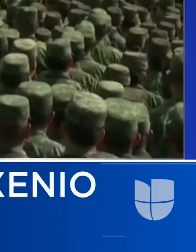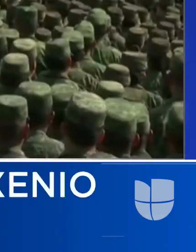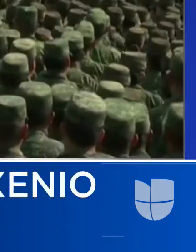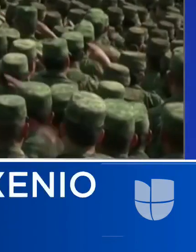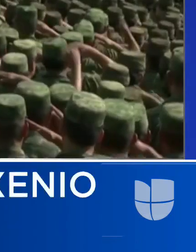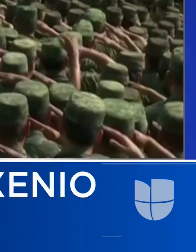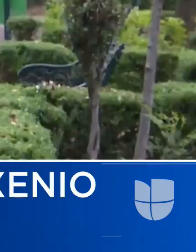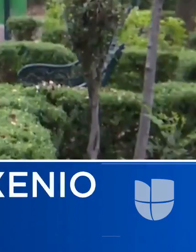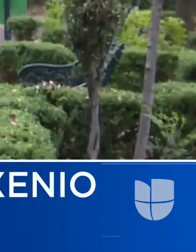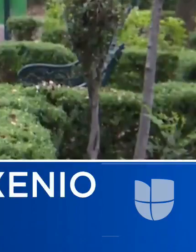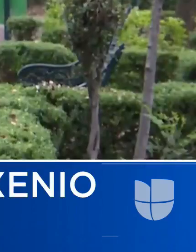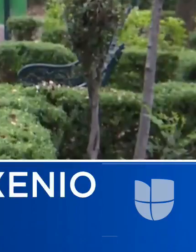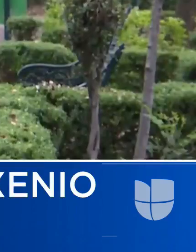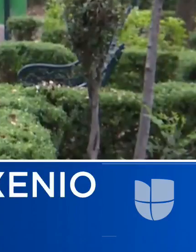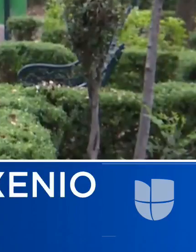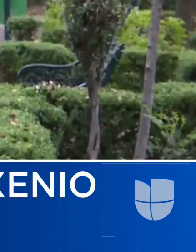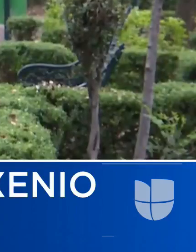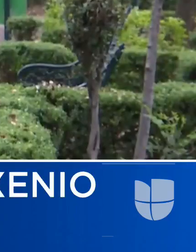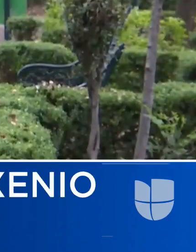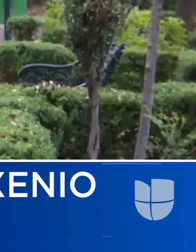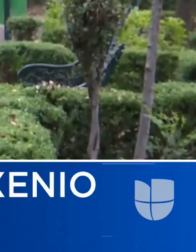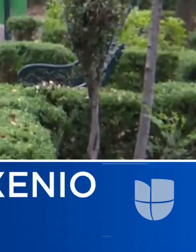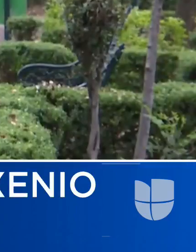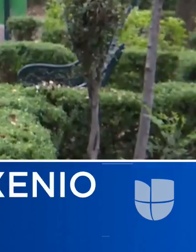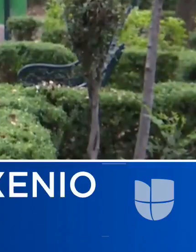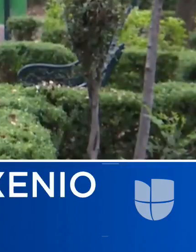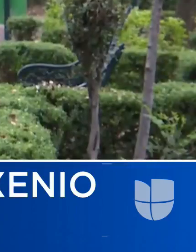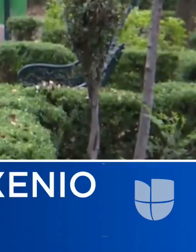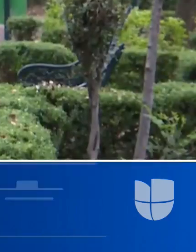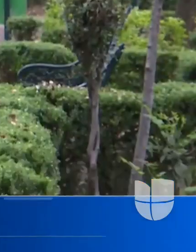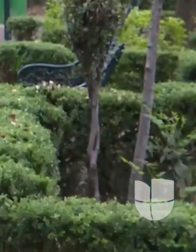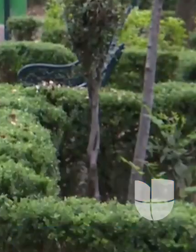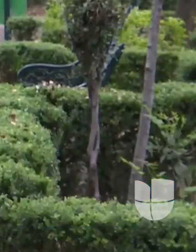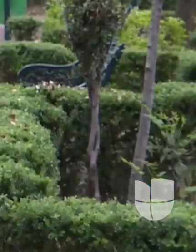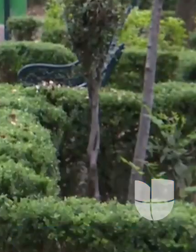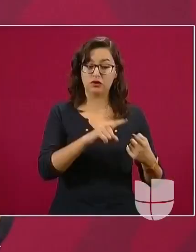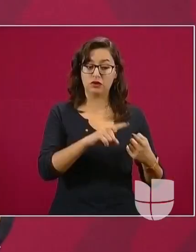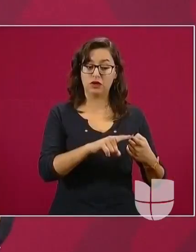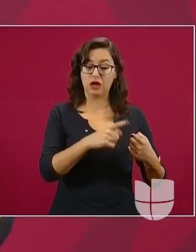dijo algo, dijo que no va a haber impunidad. Veamos cómo lo dijo.